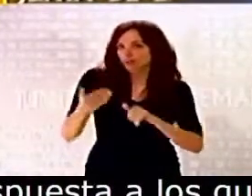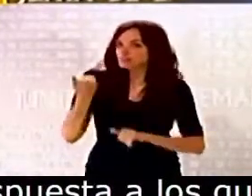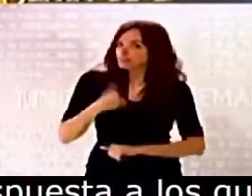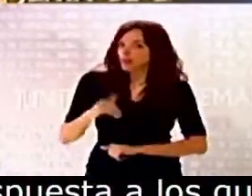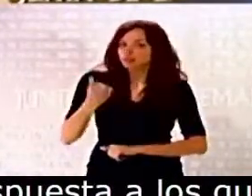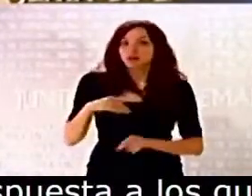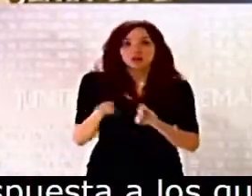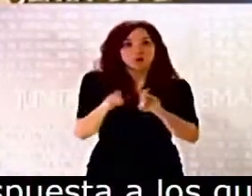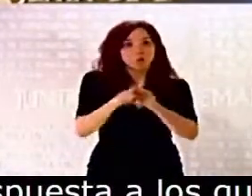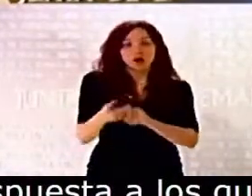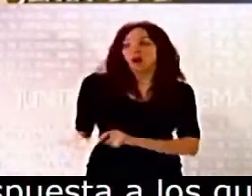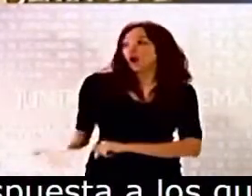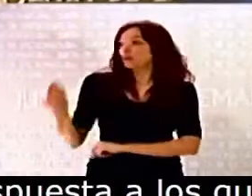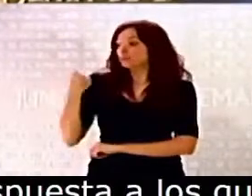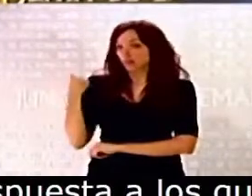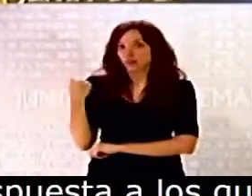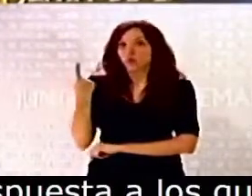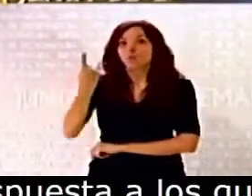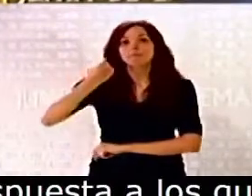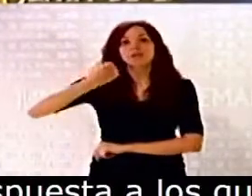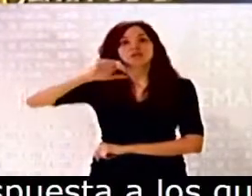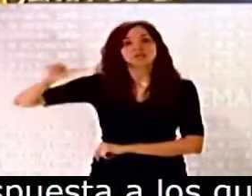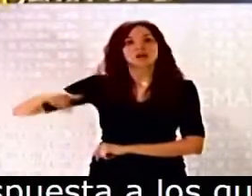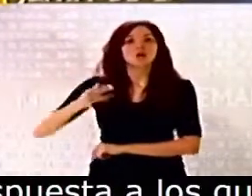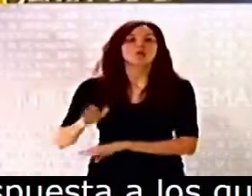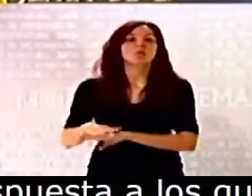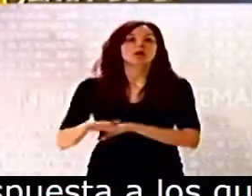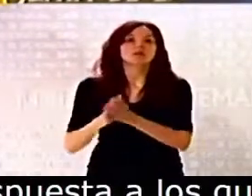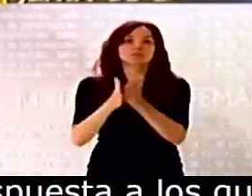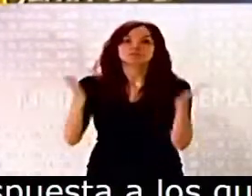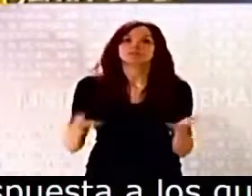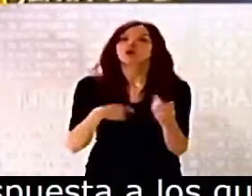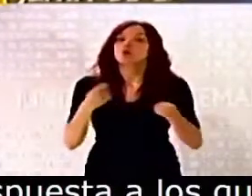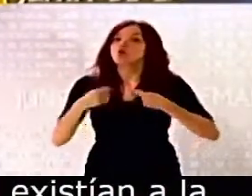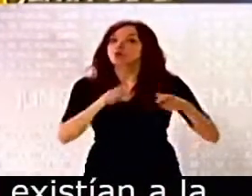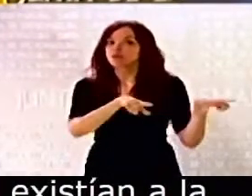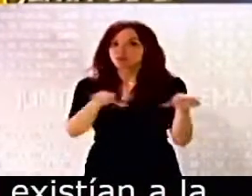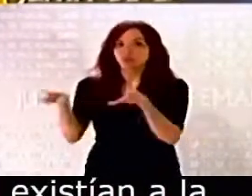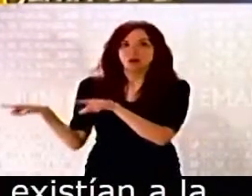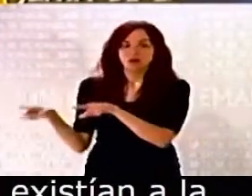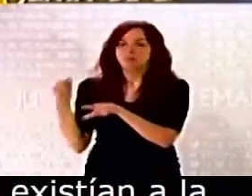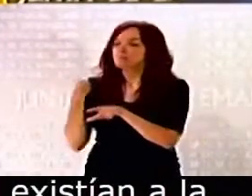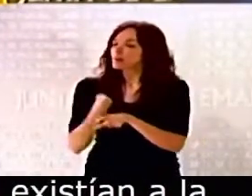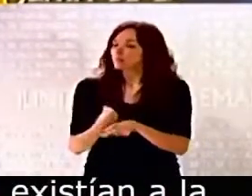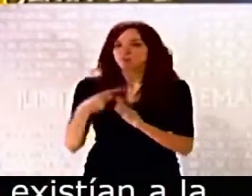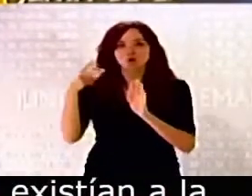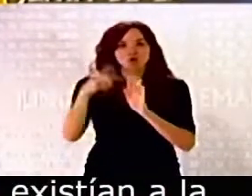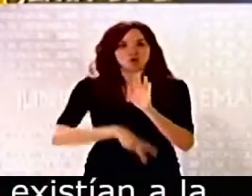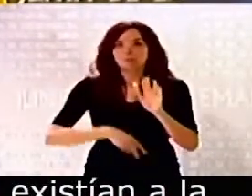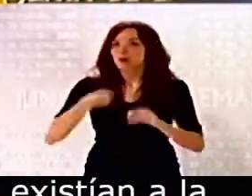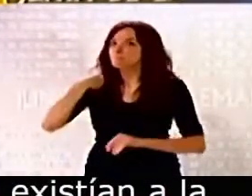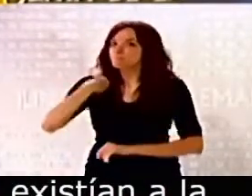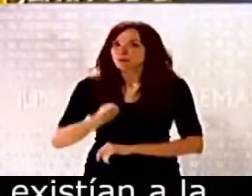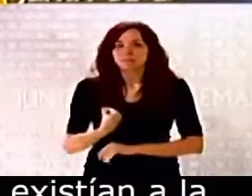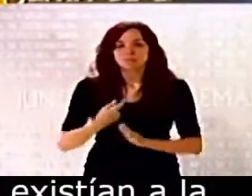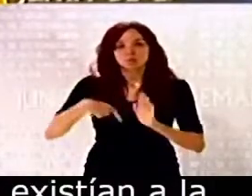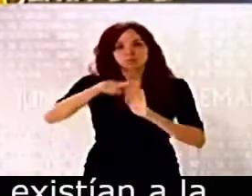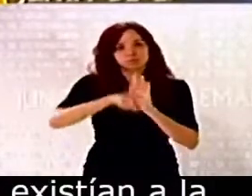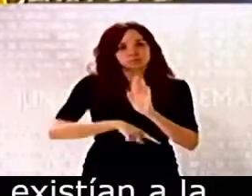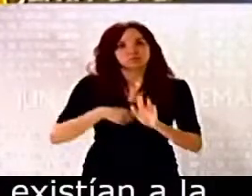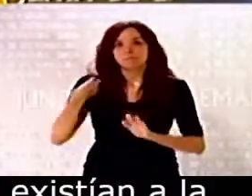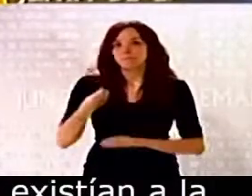caso esa ayuda de 1.000.000 de euros a la animación comercial, que contiene los mismos parámetros y los mismos ingredientes que en